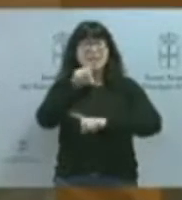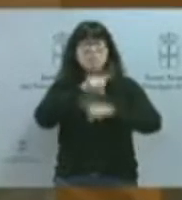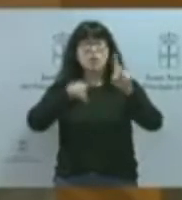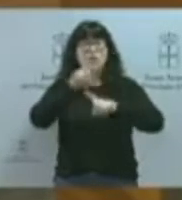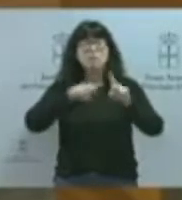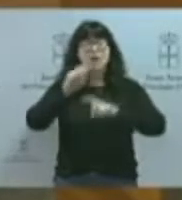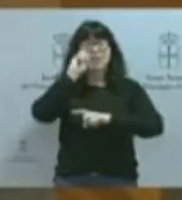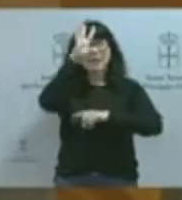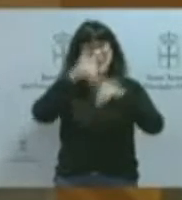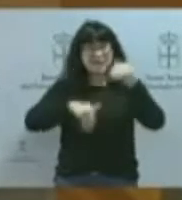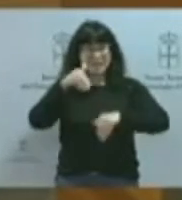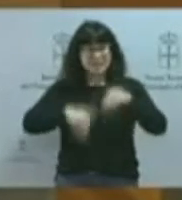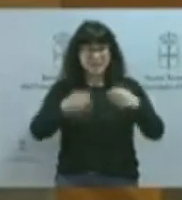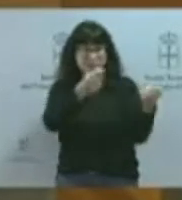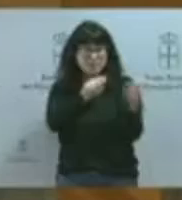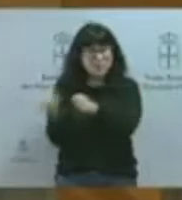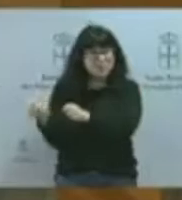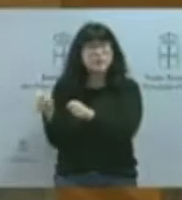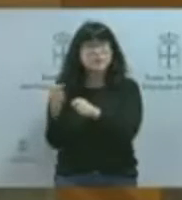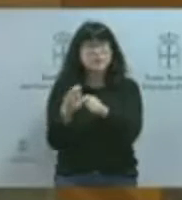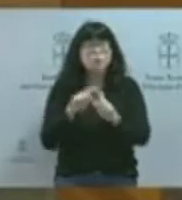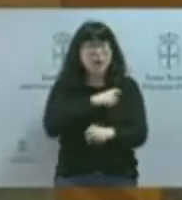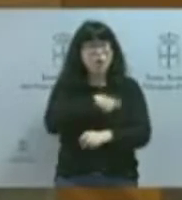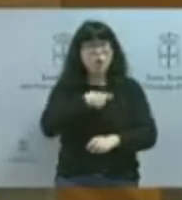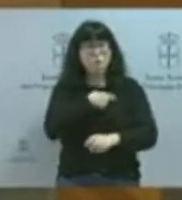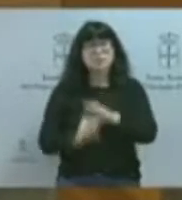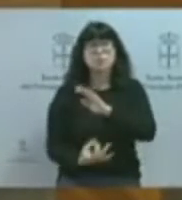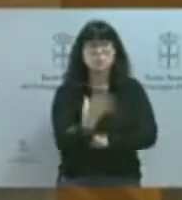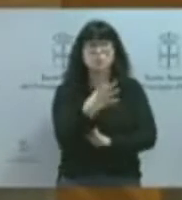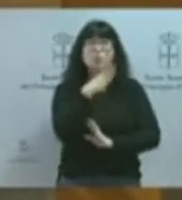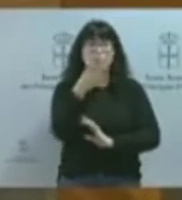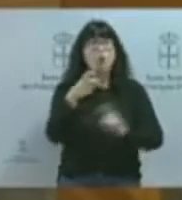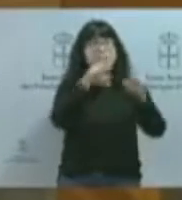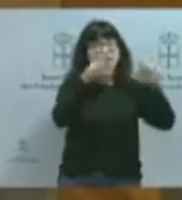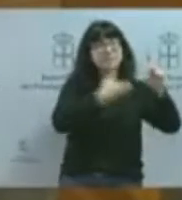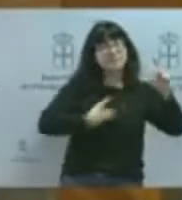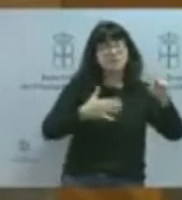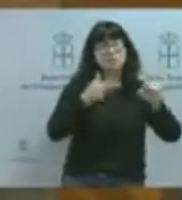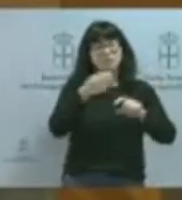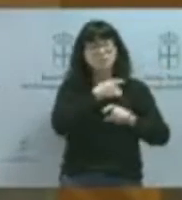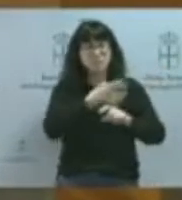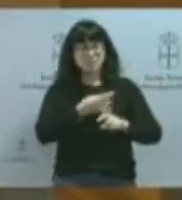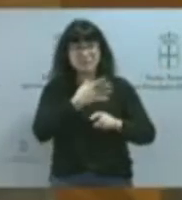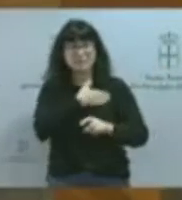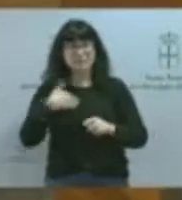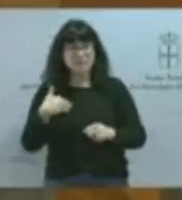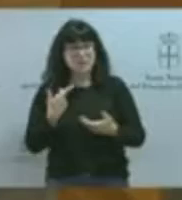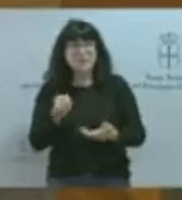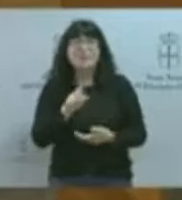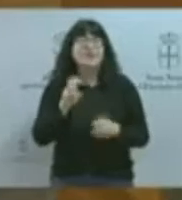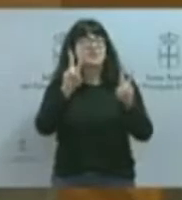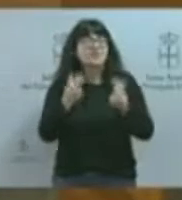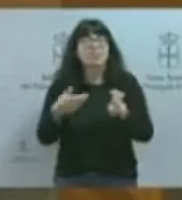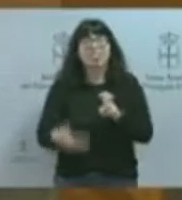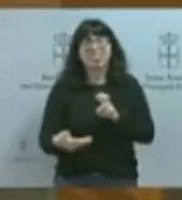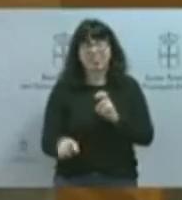empresarios y de las organizaciones sindicales. Y lo vamos a hacer en sede del Gobierno. No es un tema menor, créame. Segundo lugar, nosotros lo que sí somos en